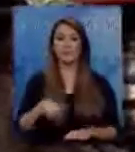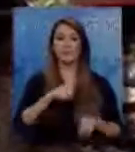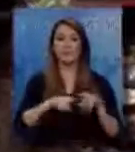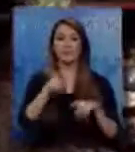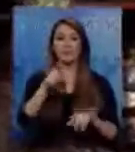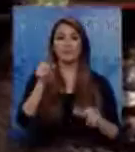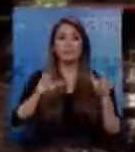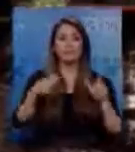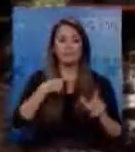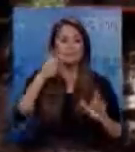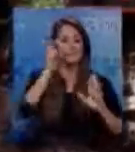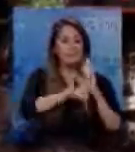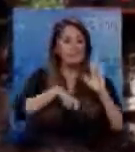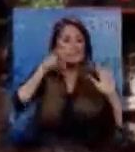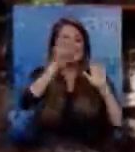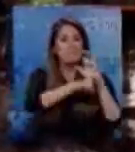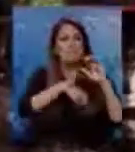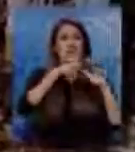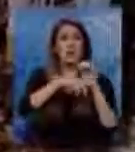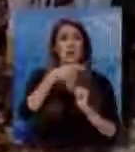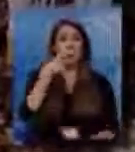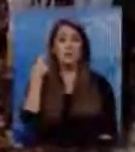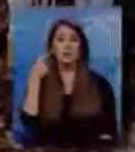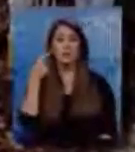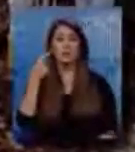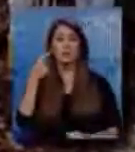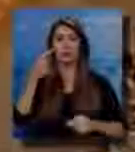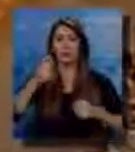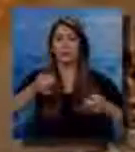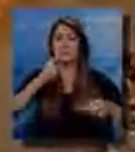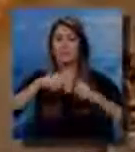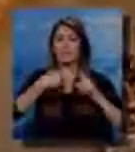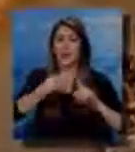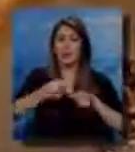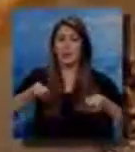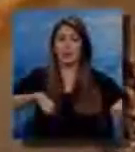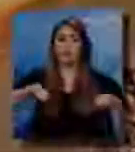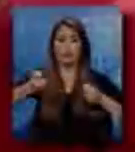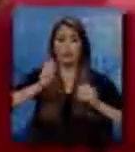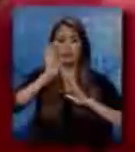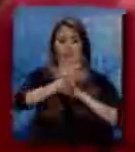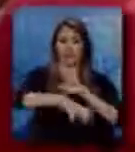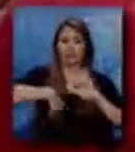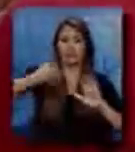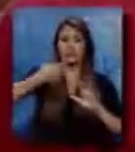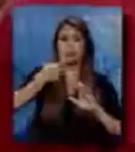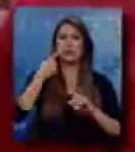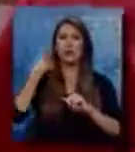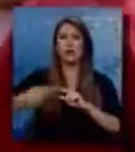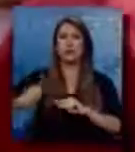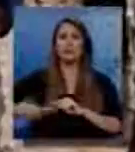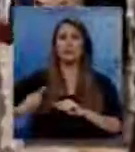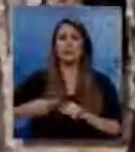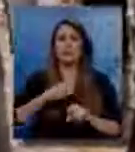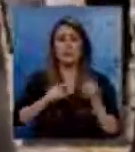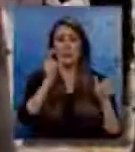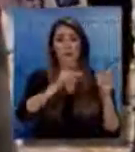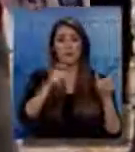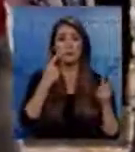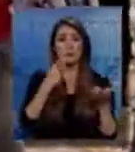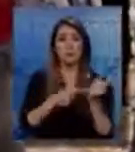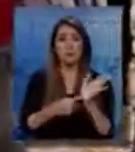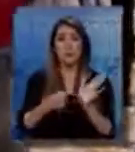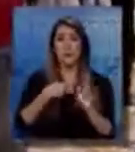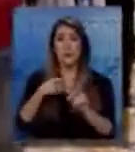estaban en plena explotación hombres, maquinaria pesada, dragas, bombas. Sin embargo, los mineros demostraron que